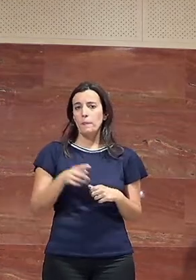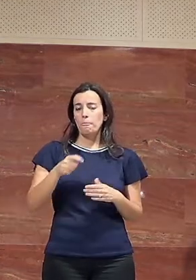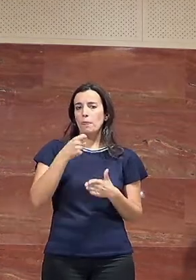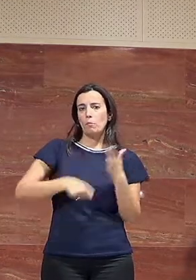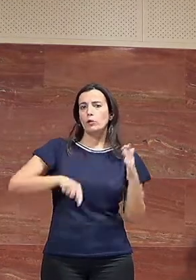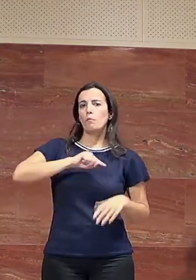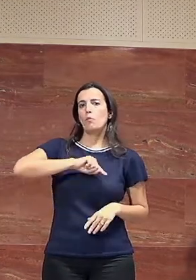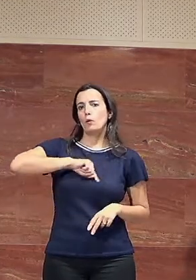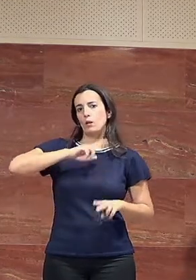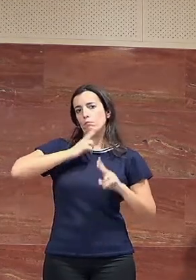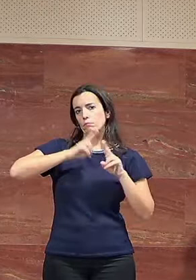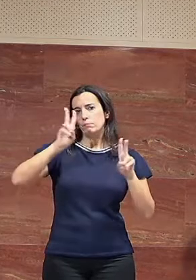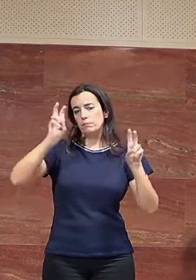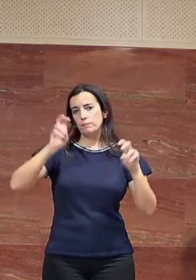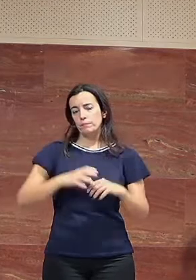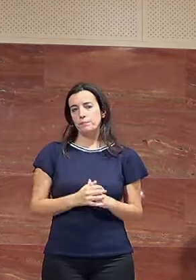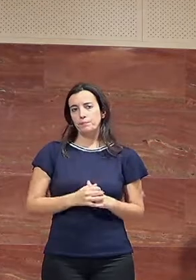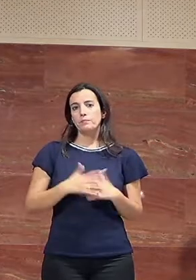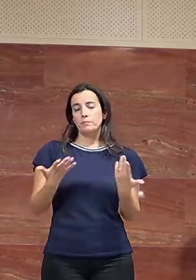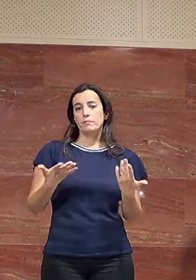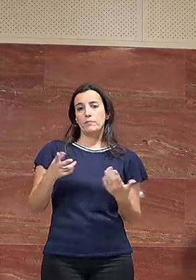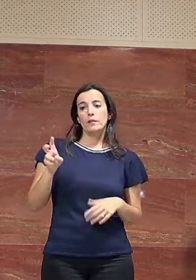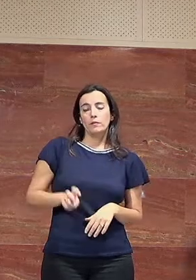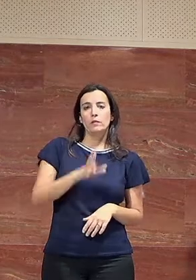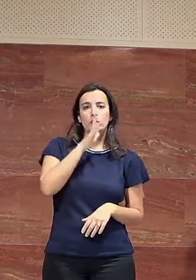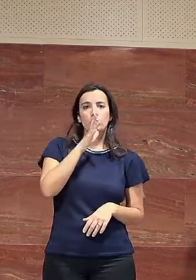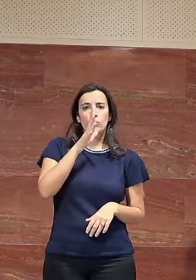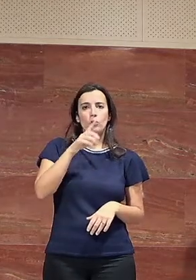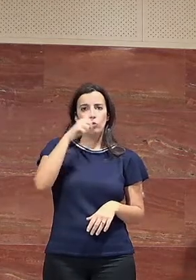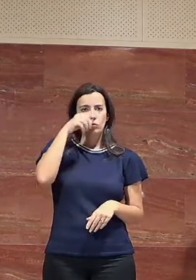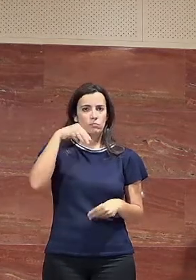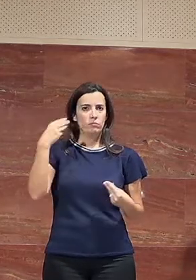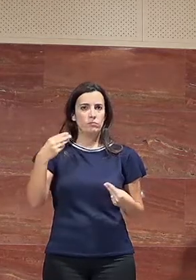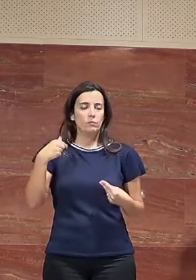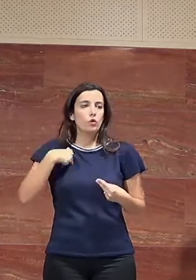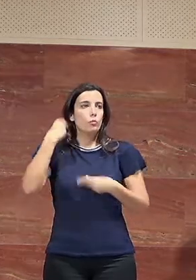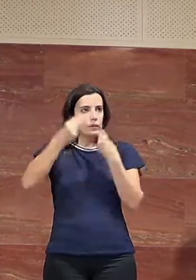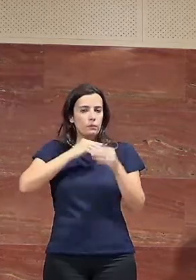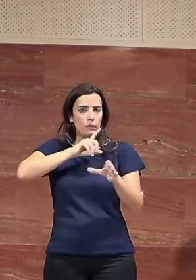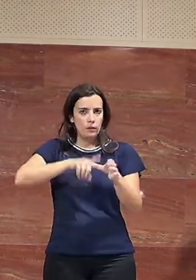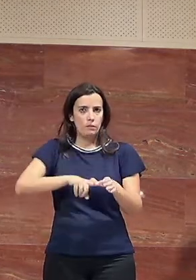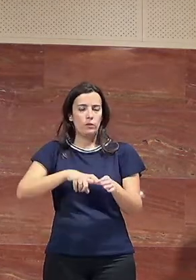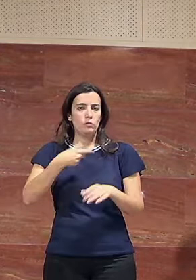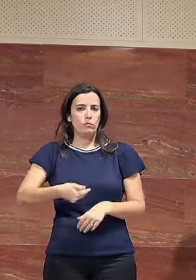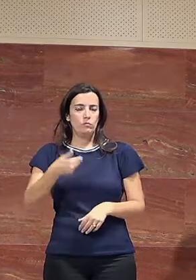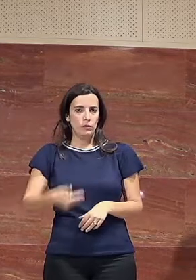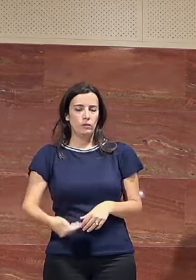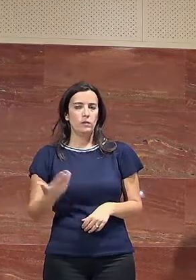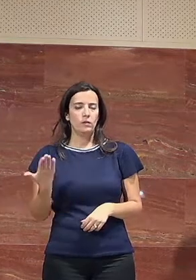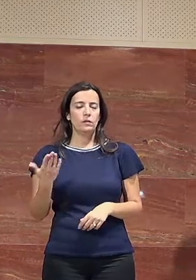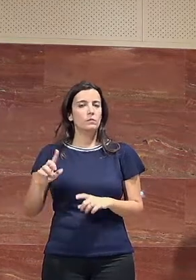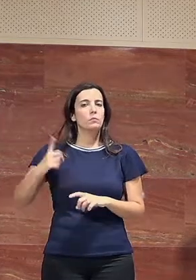o como lo quieras llamar. Y claramente está basada en que tú te crees lo de la participación. Para ser ciudad amiga, el primer punto